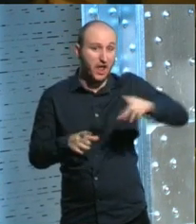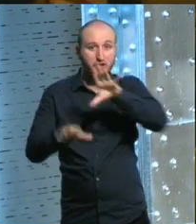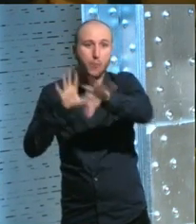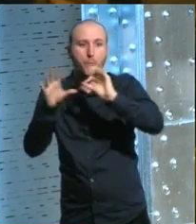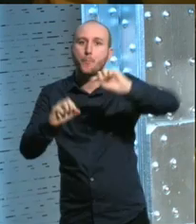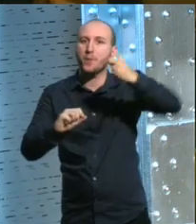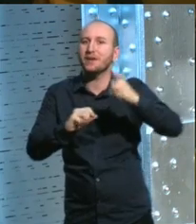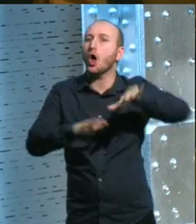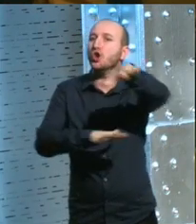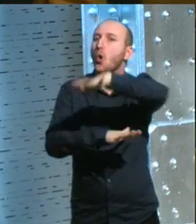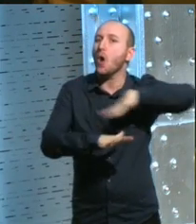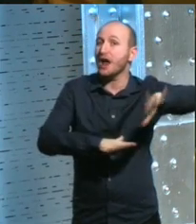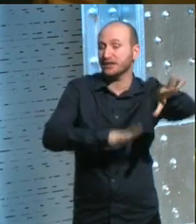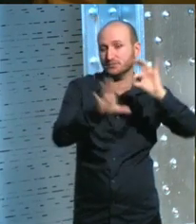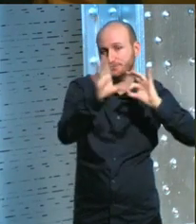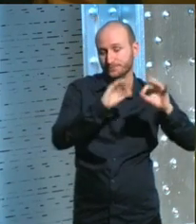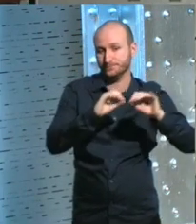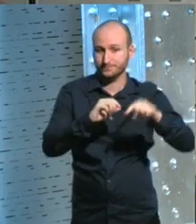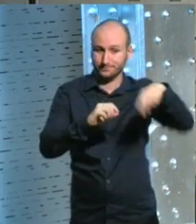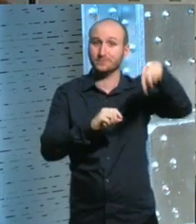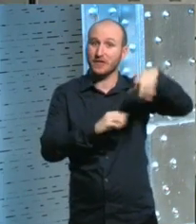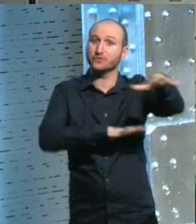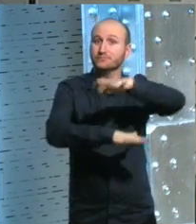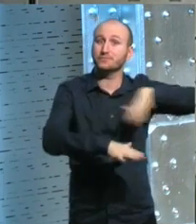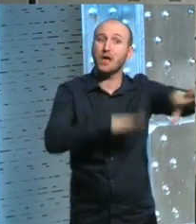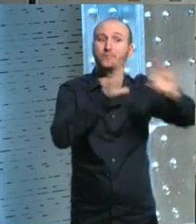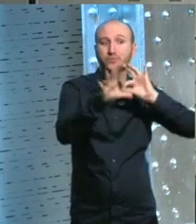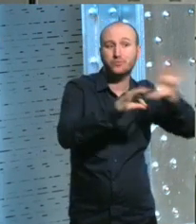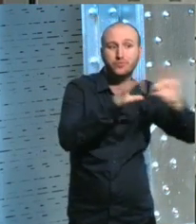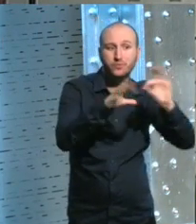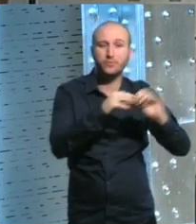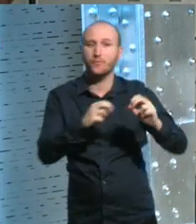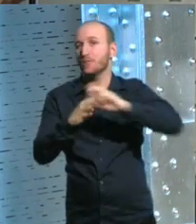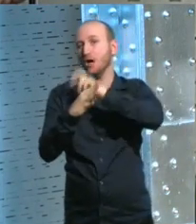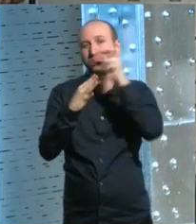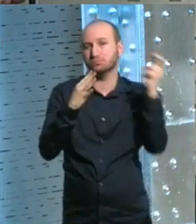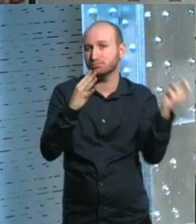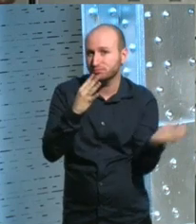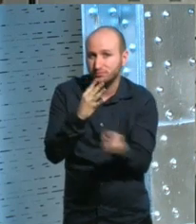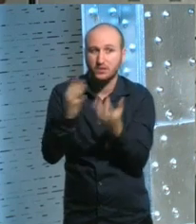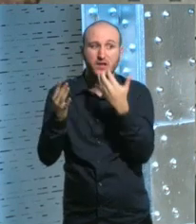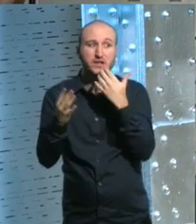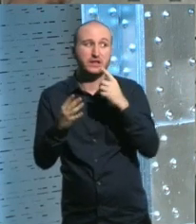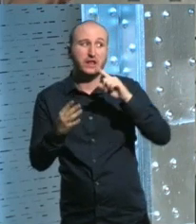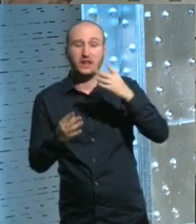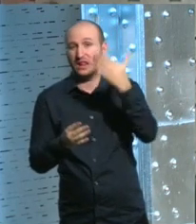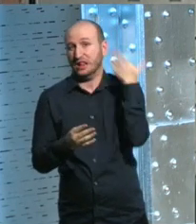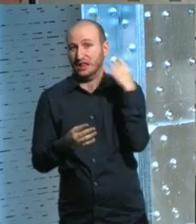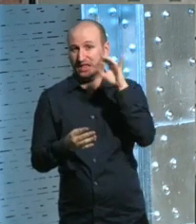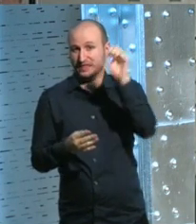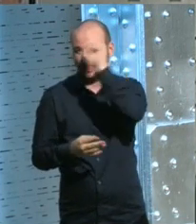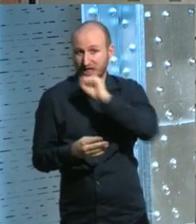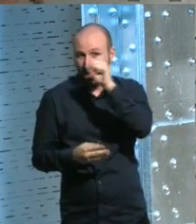lugares. La selección de los lugares tiene varias capas. En primer lugar, hace 15 años que escribo